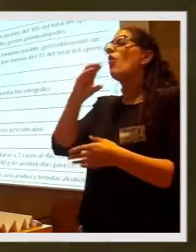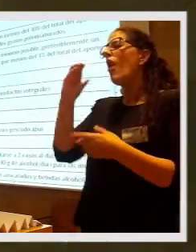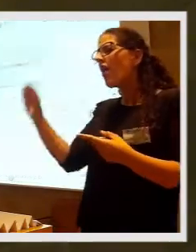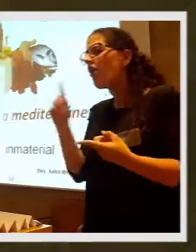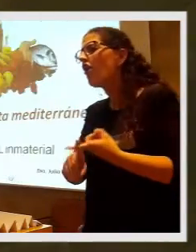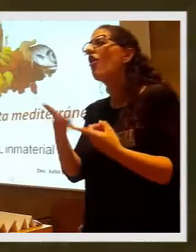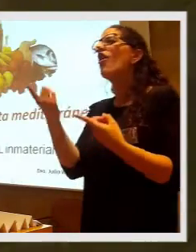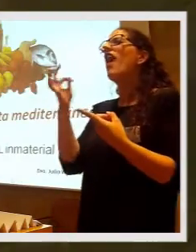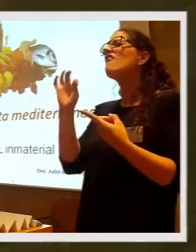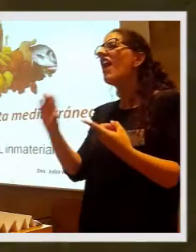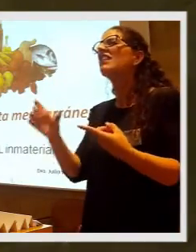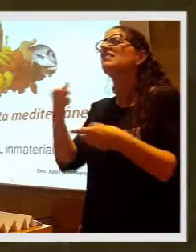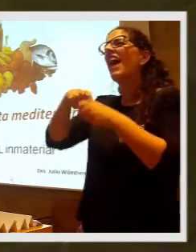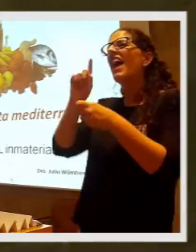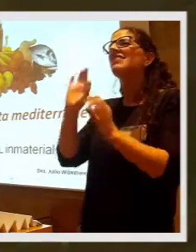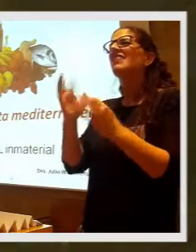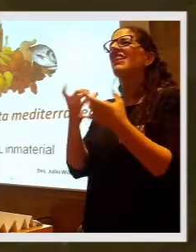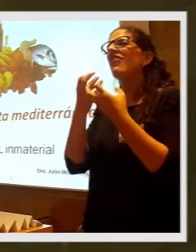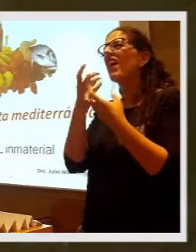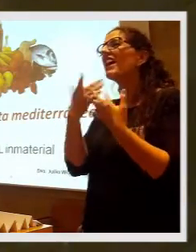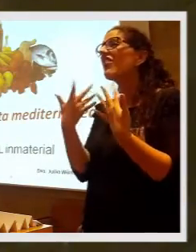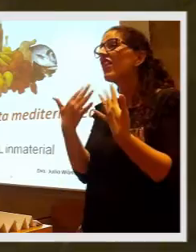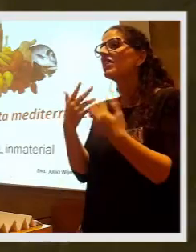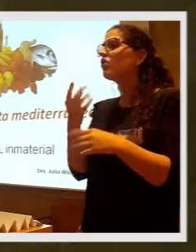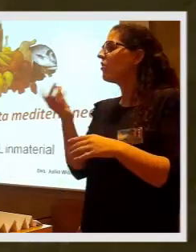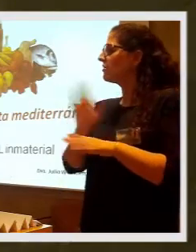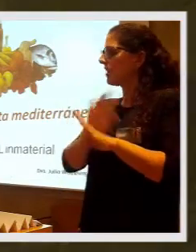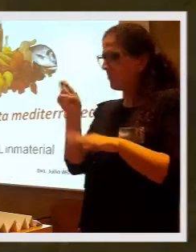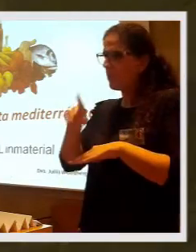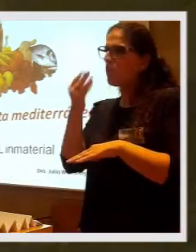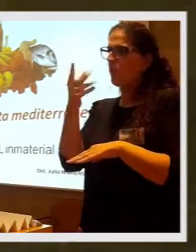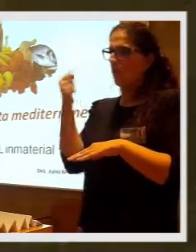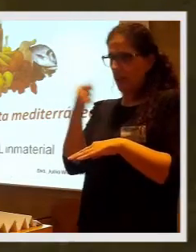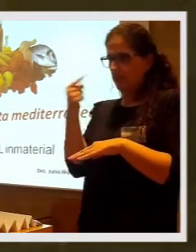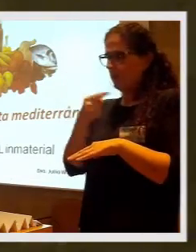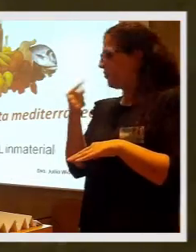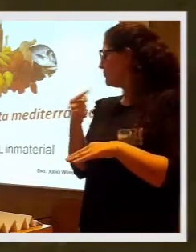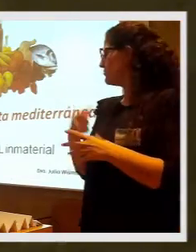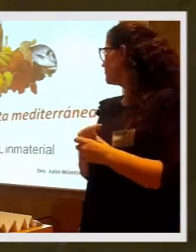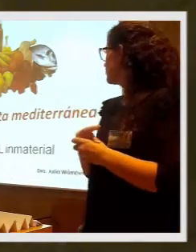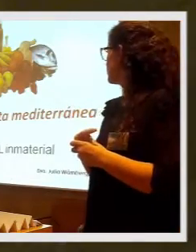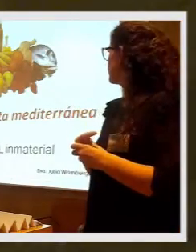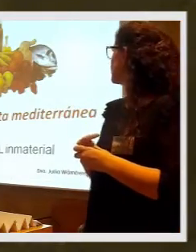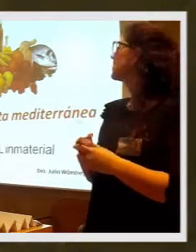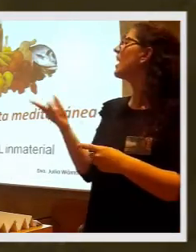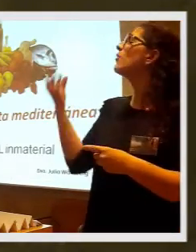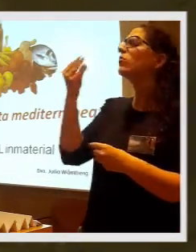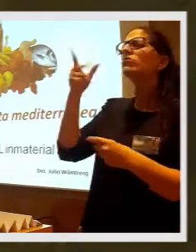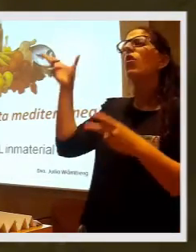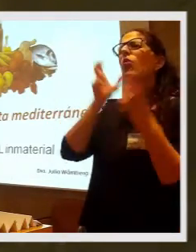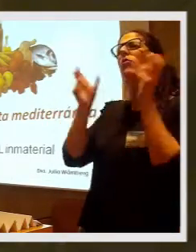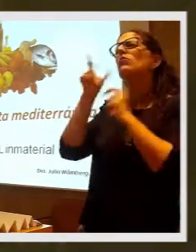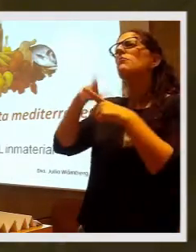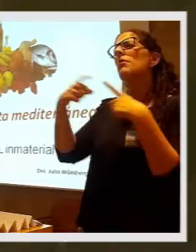bebidas alcohólicas. Y hablando de la dieta mediterránea, sabéis que eso lo oímos en muchísimos sitios, hablamos de